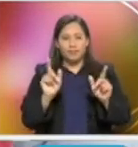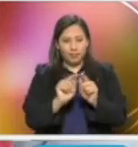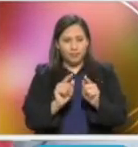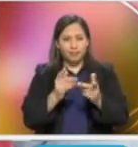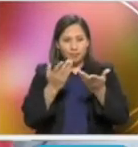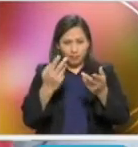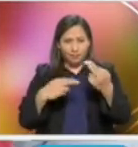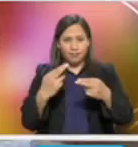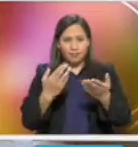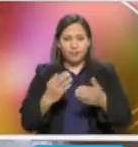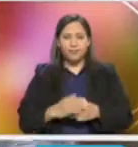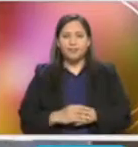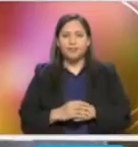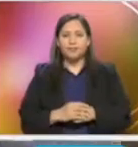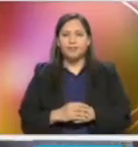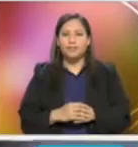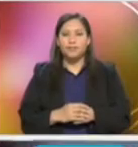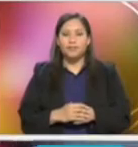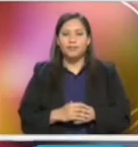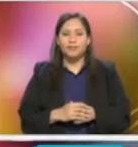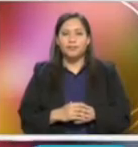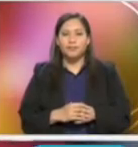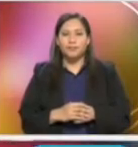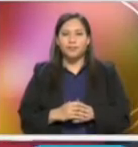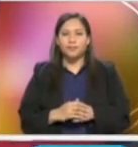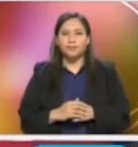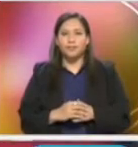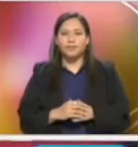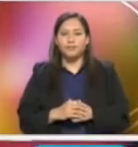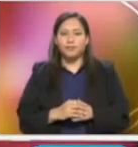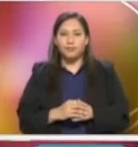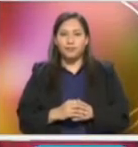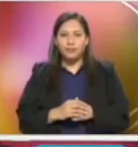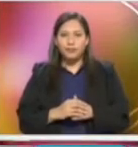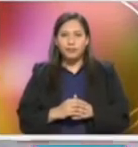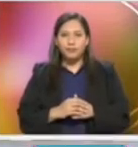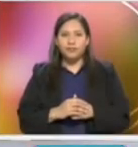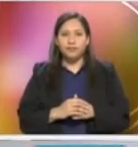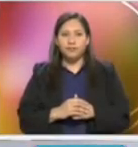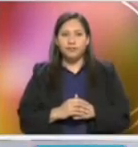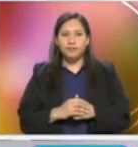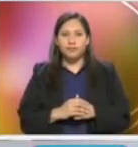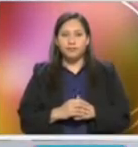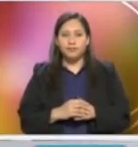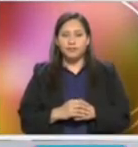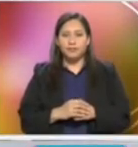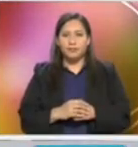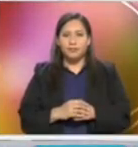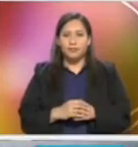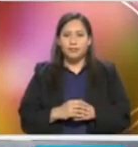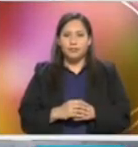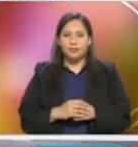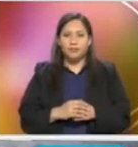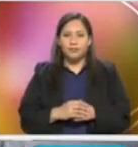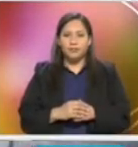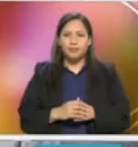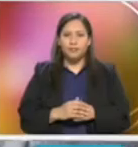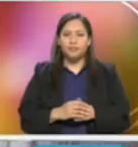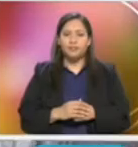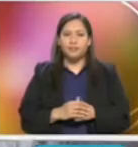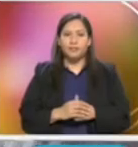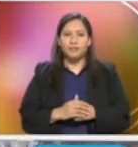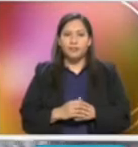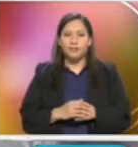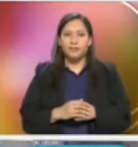y ahora regresamos. Así es, que tenemos mucho más. Muy buenos días, familia capitalina. ¡Feliz jueves! Amigas, ¿saben cuál es la alimentación